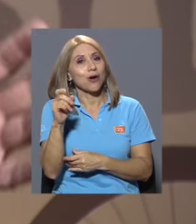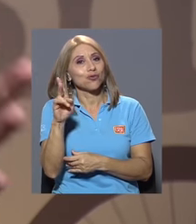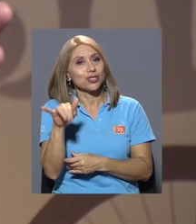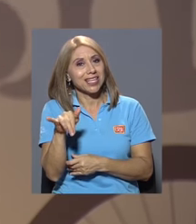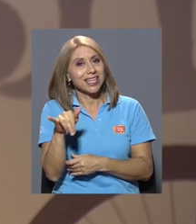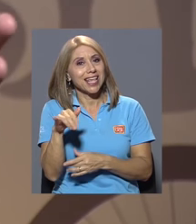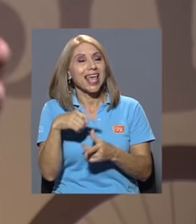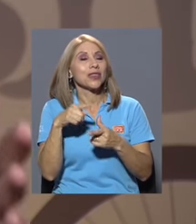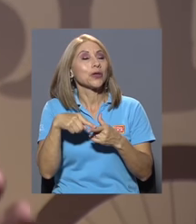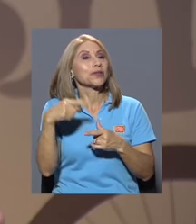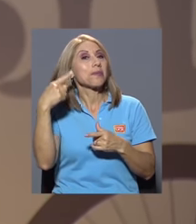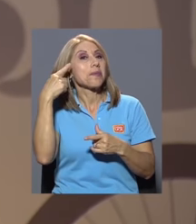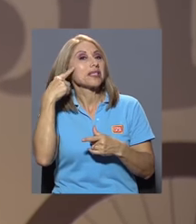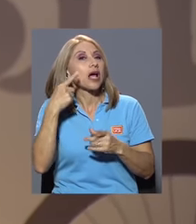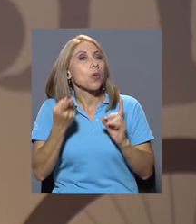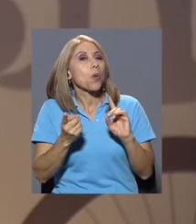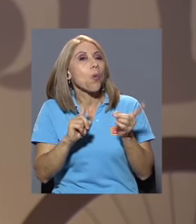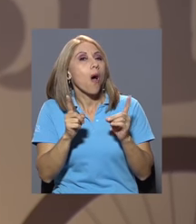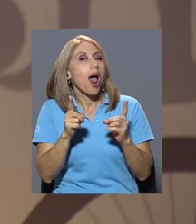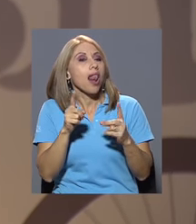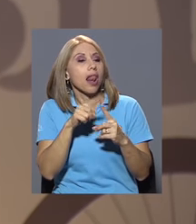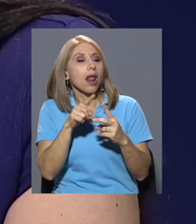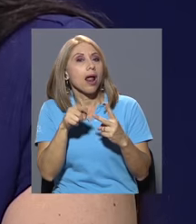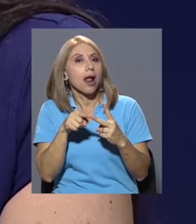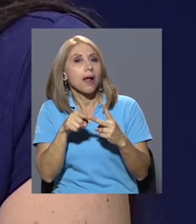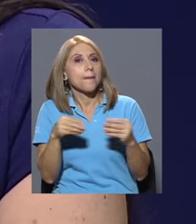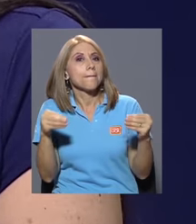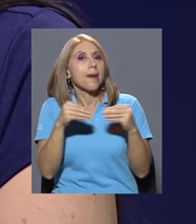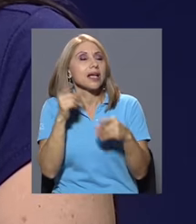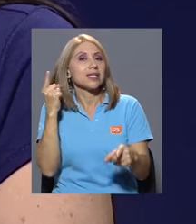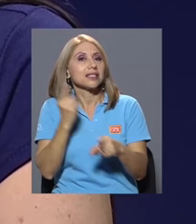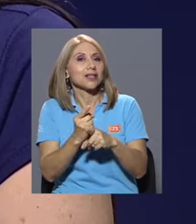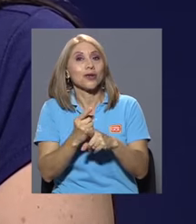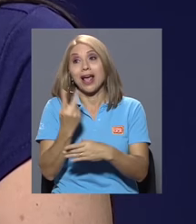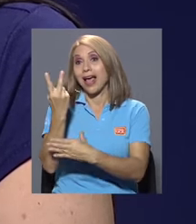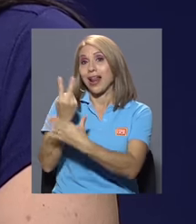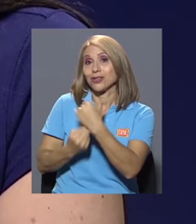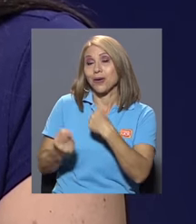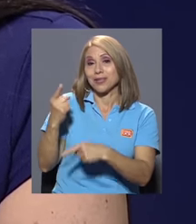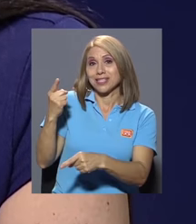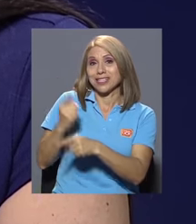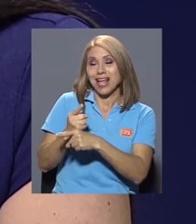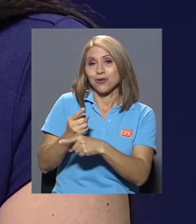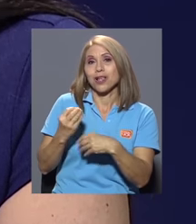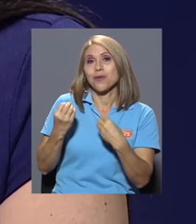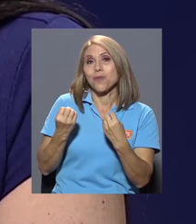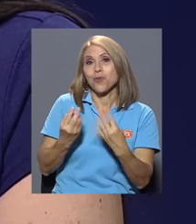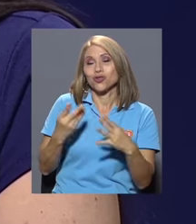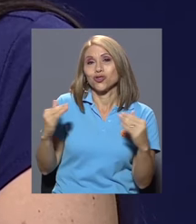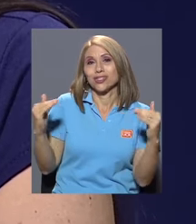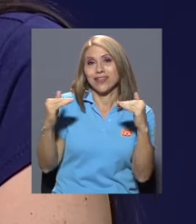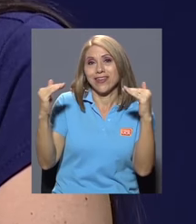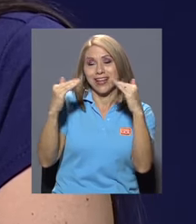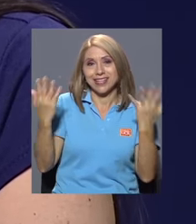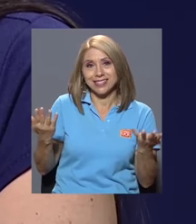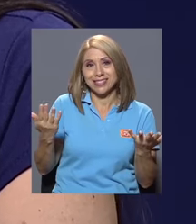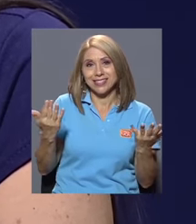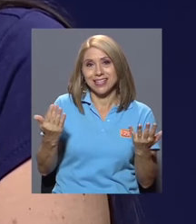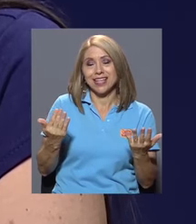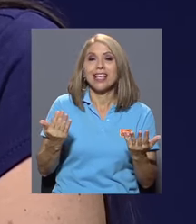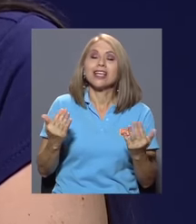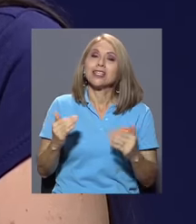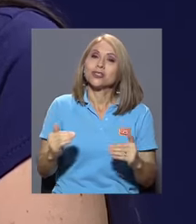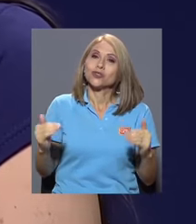dos acertó más, ¿verdad? Pero resulta que los dos acertaron. Los dos acertaron. En muchos niveles, y son